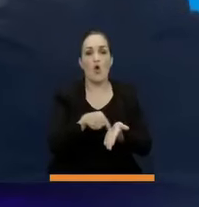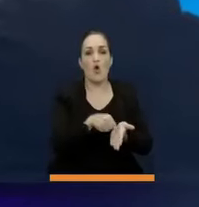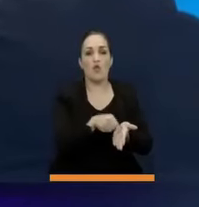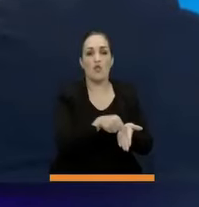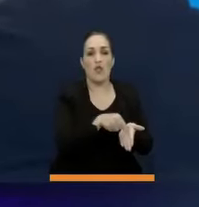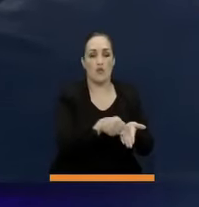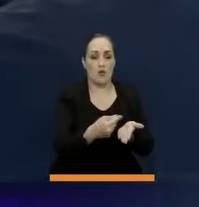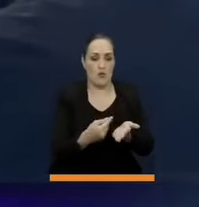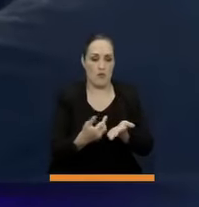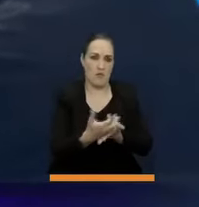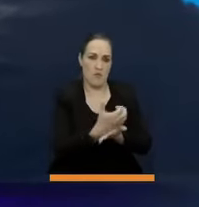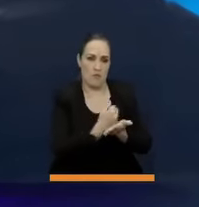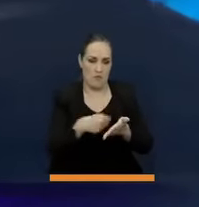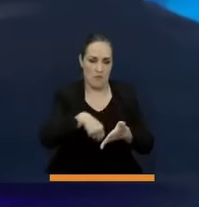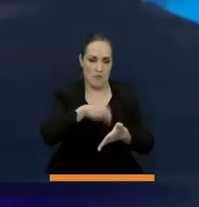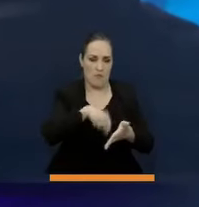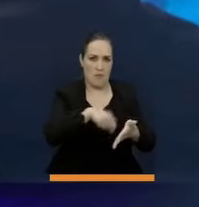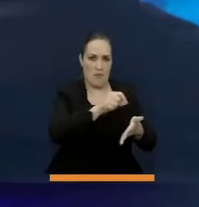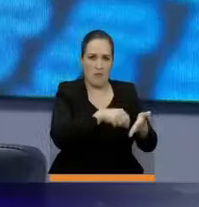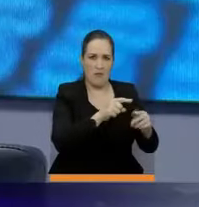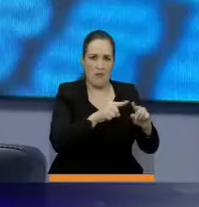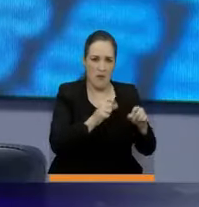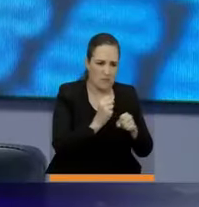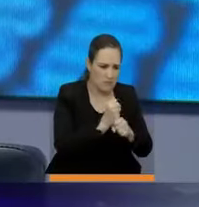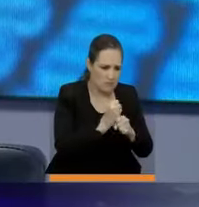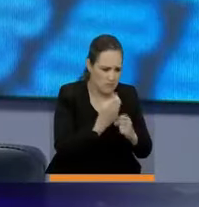ha ejecutado recursos de la paz, casi